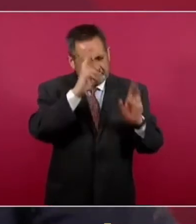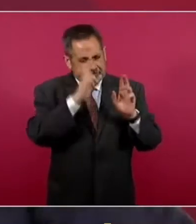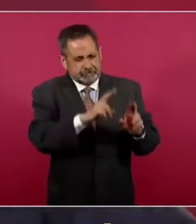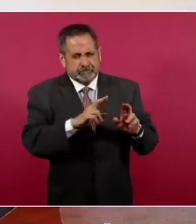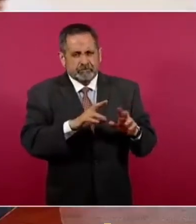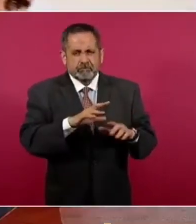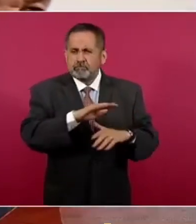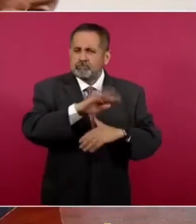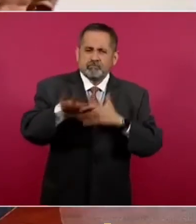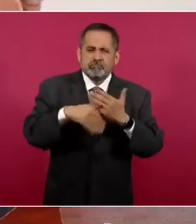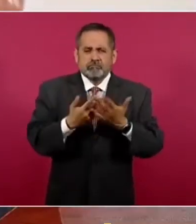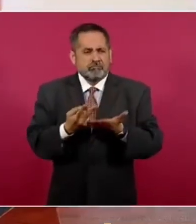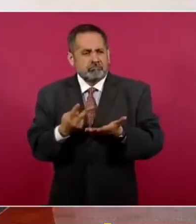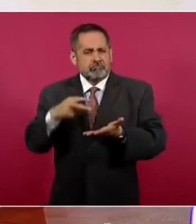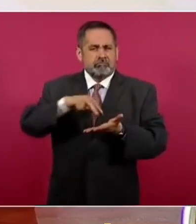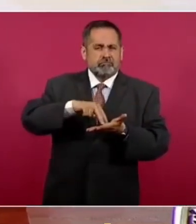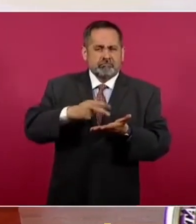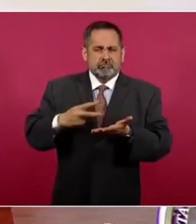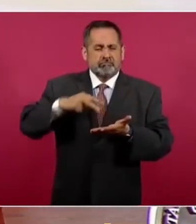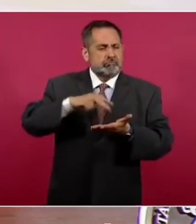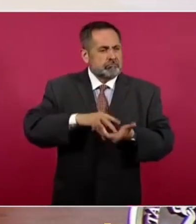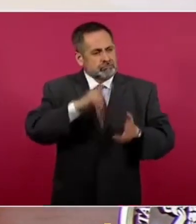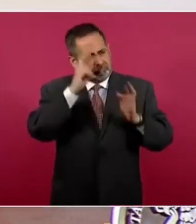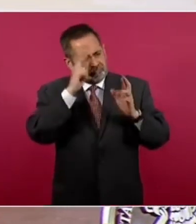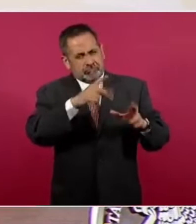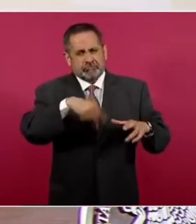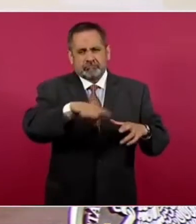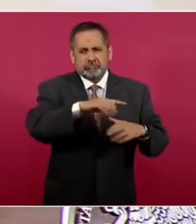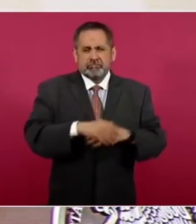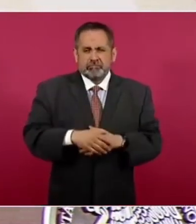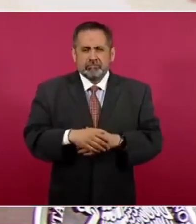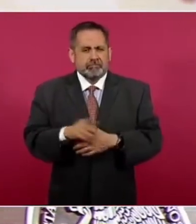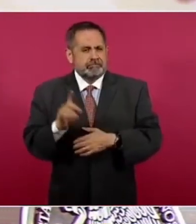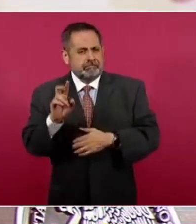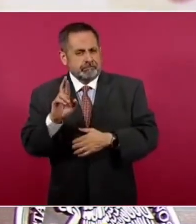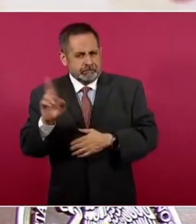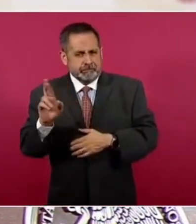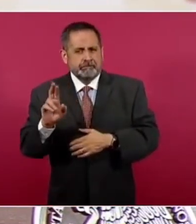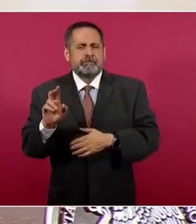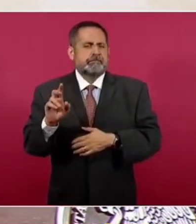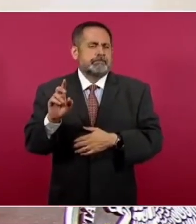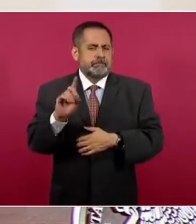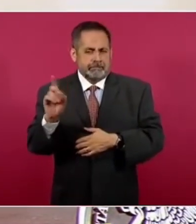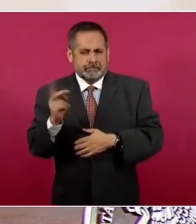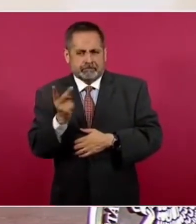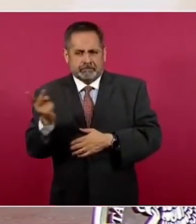todos de pie los legisladores de los dos partidos,